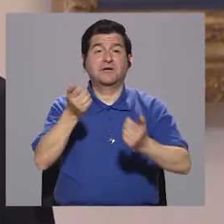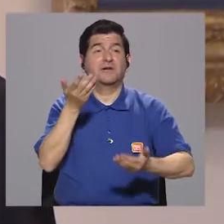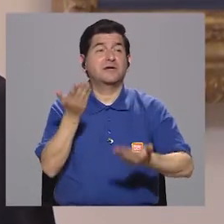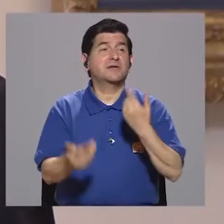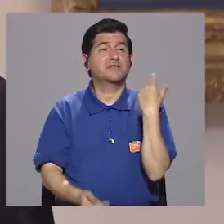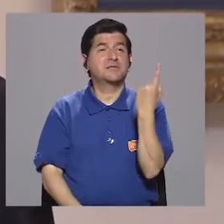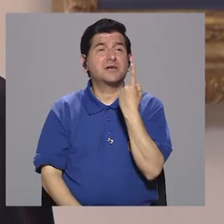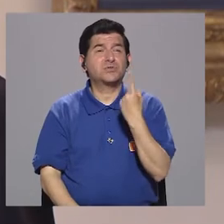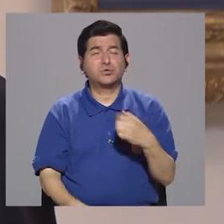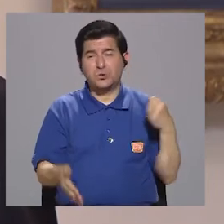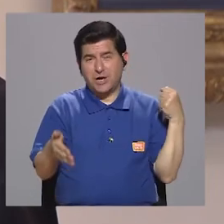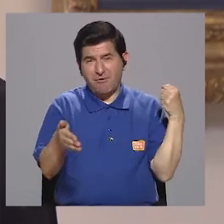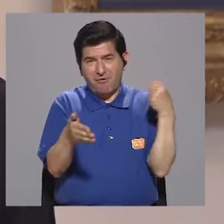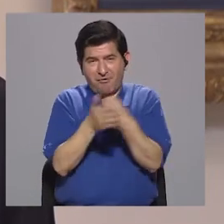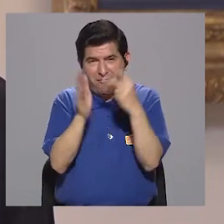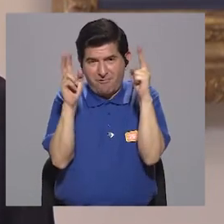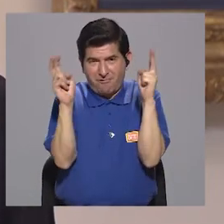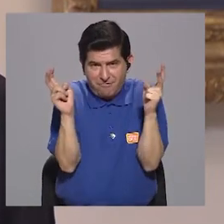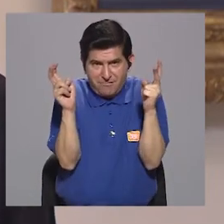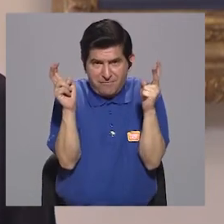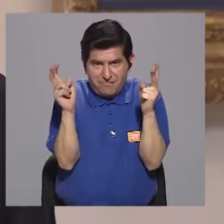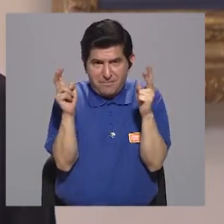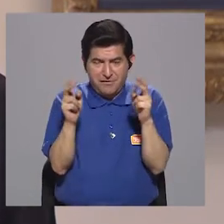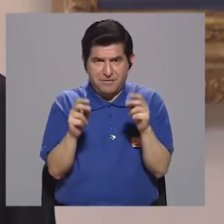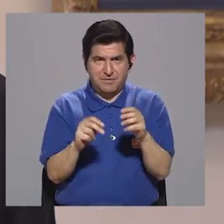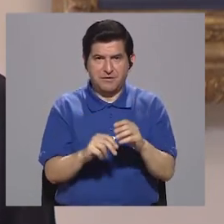vez el único golpe